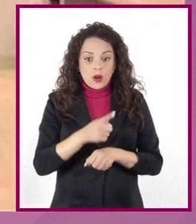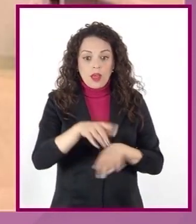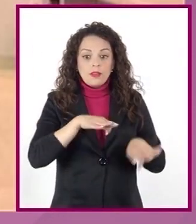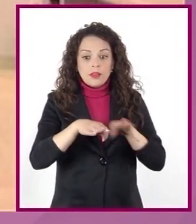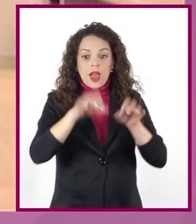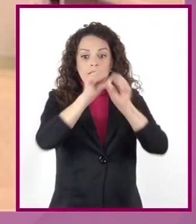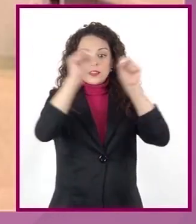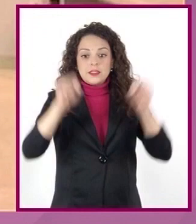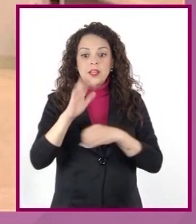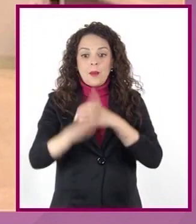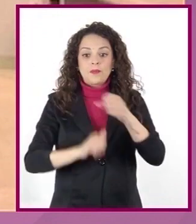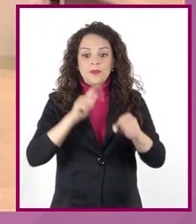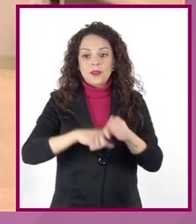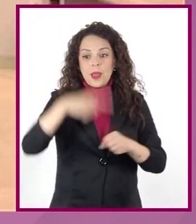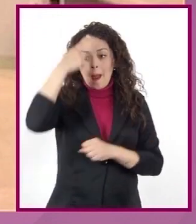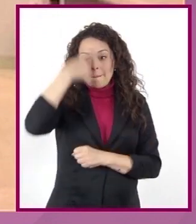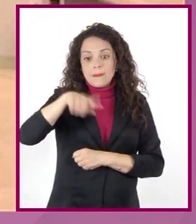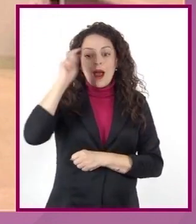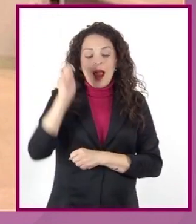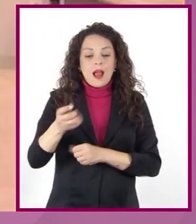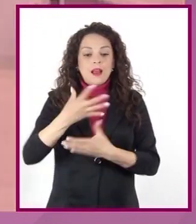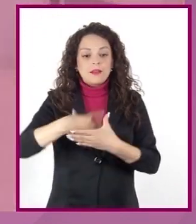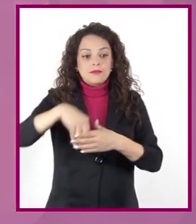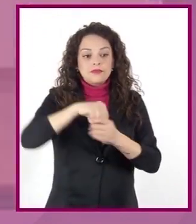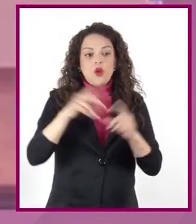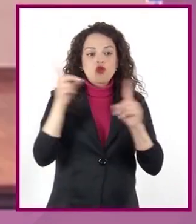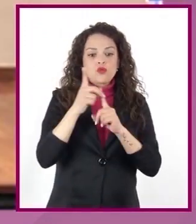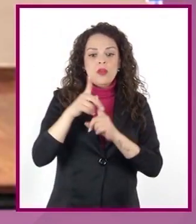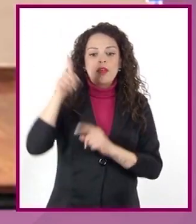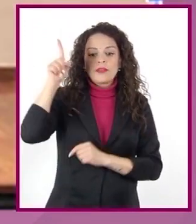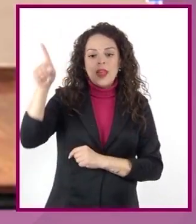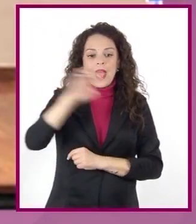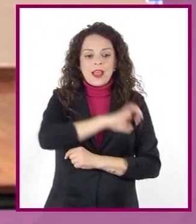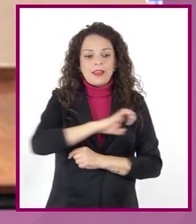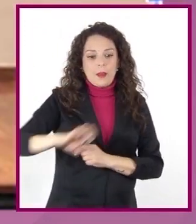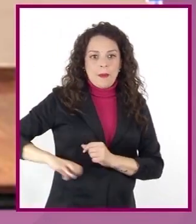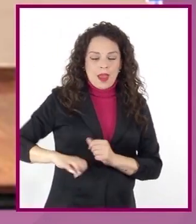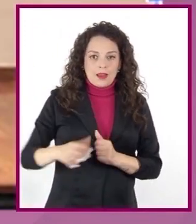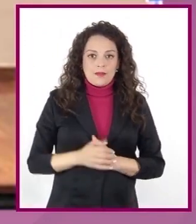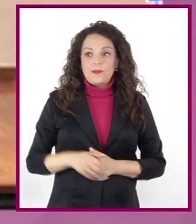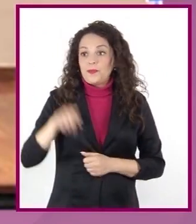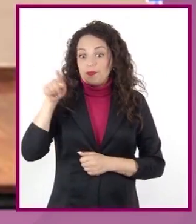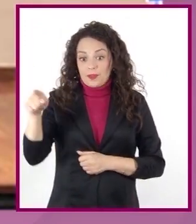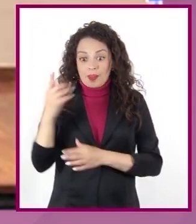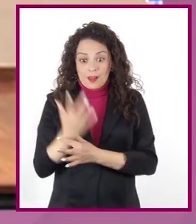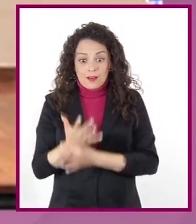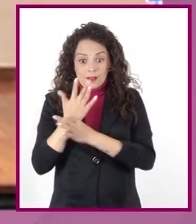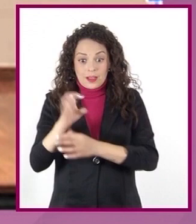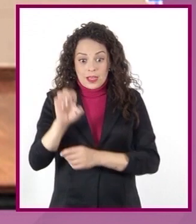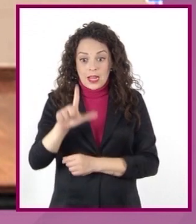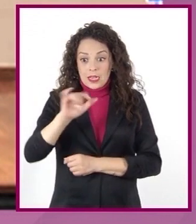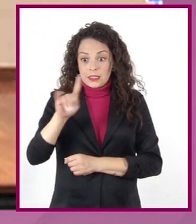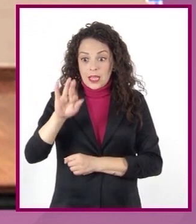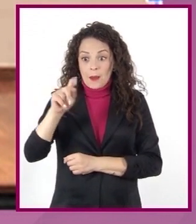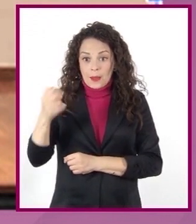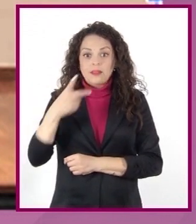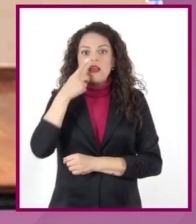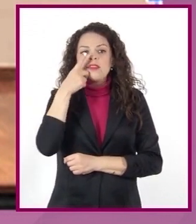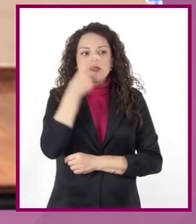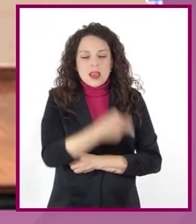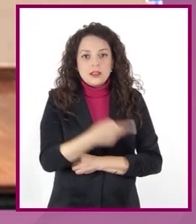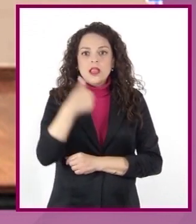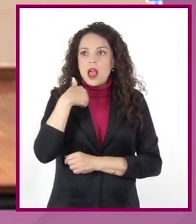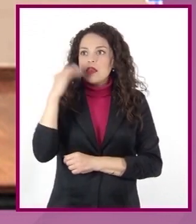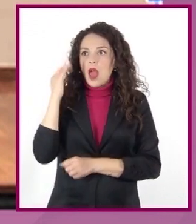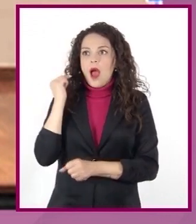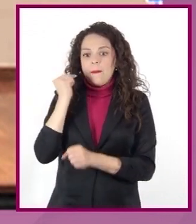el Desarrollo Integral de la Familia en Ecatepec. Elizabeth dice que en todo ese camino se dio cuenta de